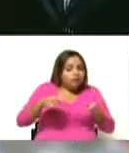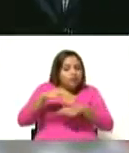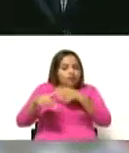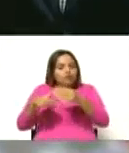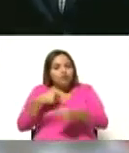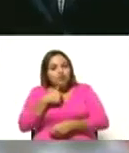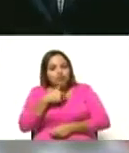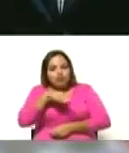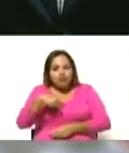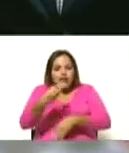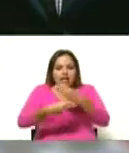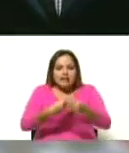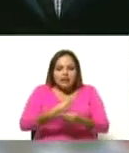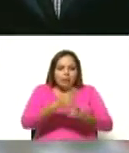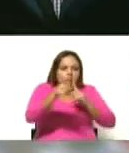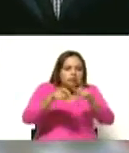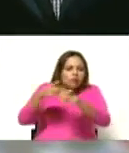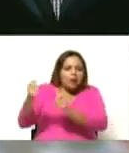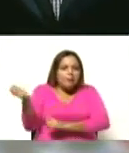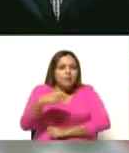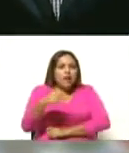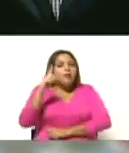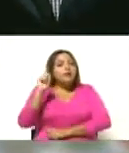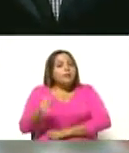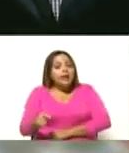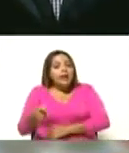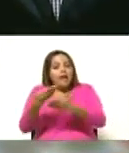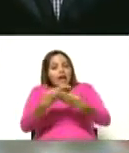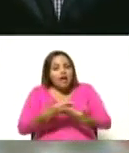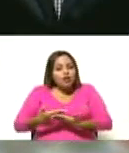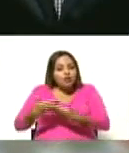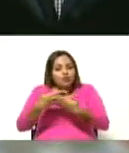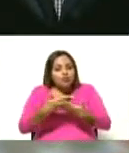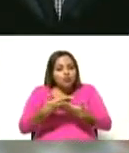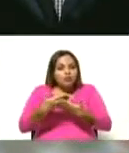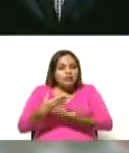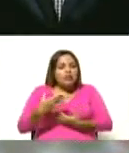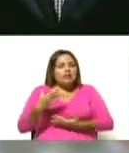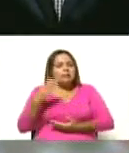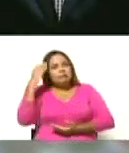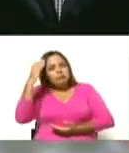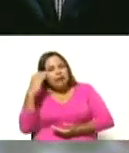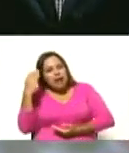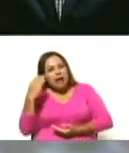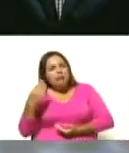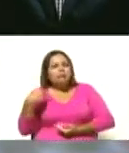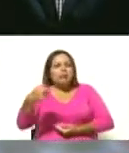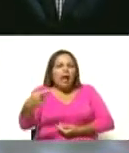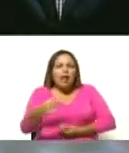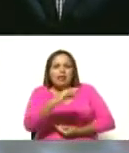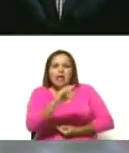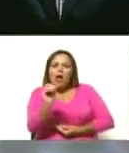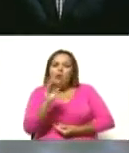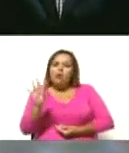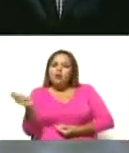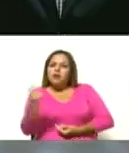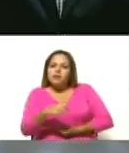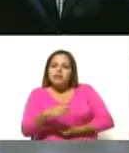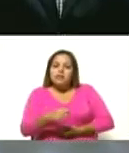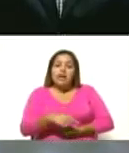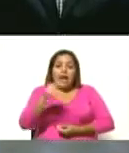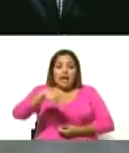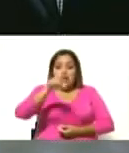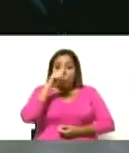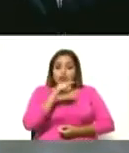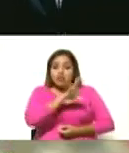mensuales, pero también hacemos estudios cualitativos cada 3-4 meses. Este año hemos hecho 50 focus group en